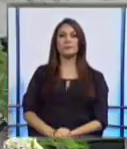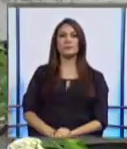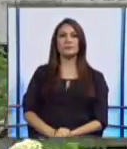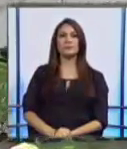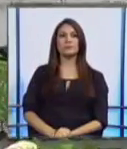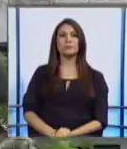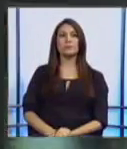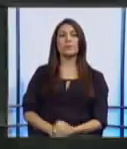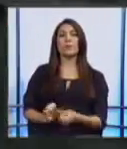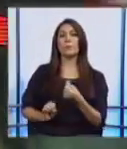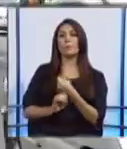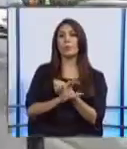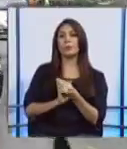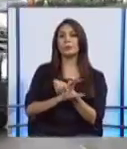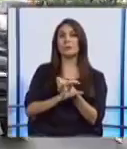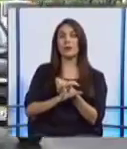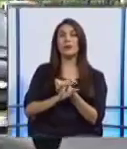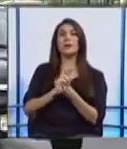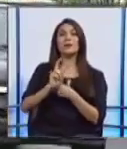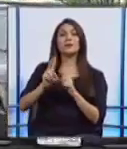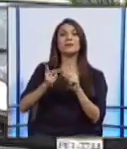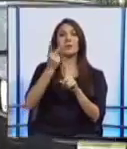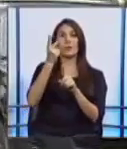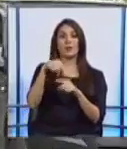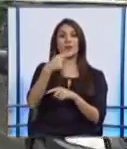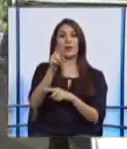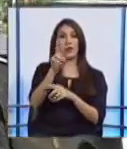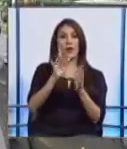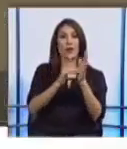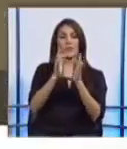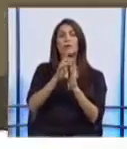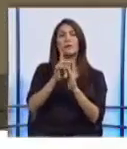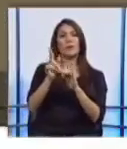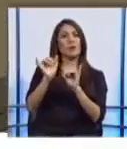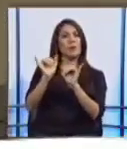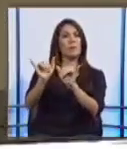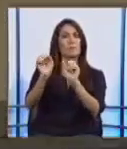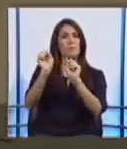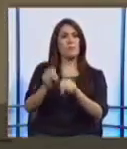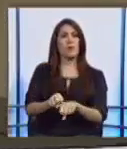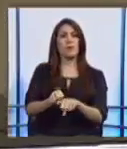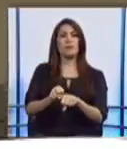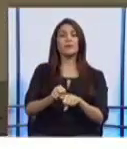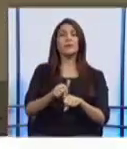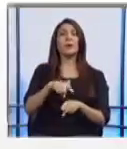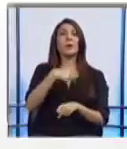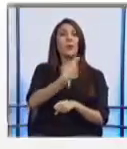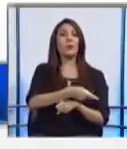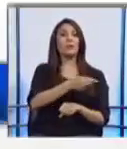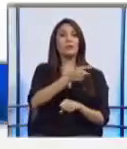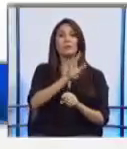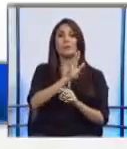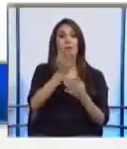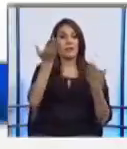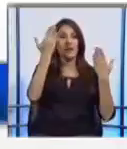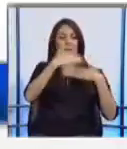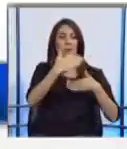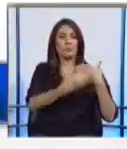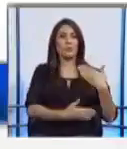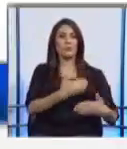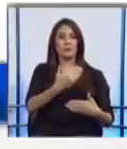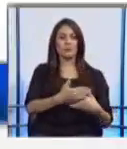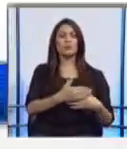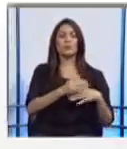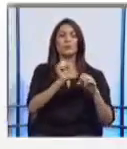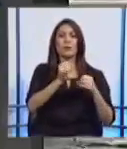Únicamente la publicidad de los participantes de la segunda vuelta electoral presidencial no podrá ser retirada en las diferentes ciudades del país hasta que culmine el proceso que definirá